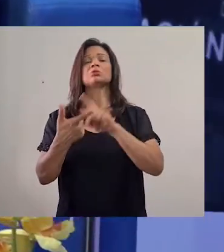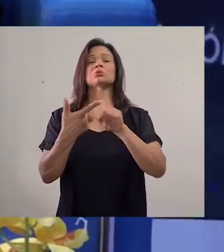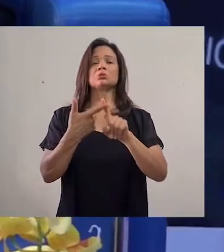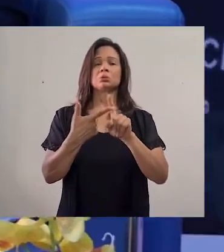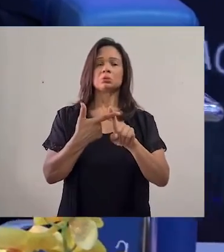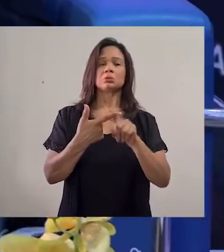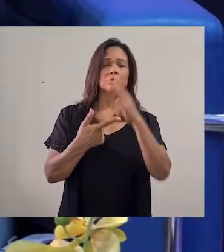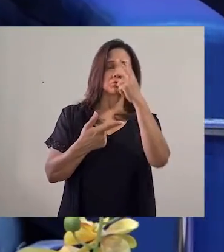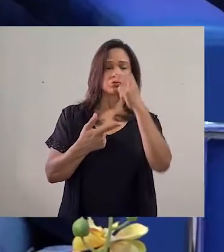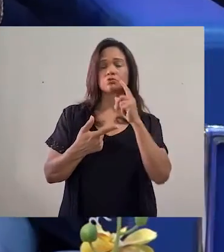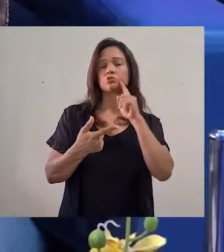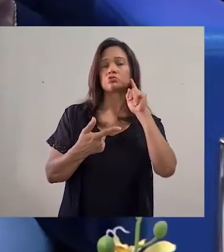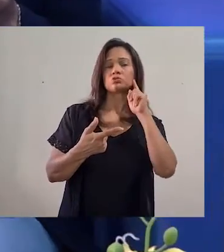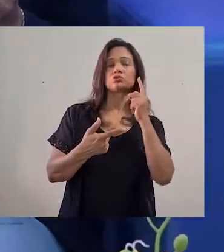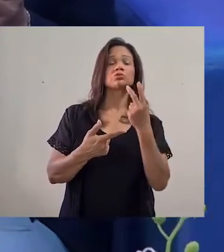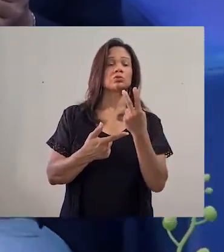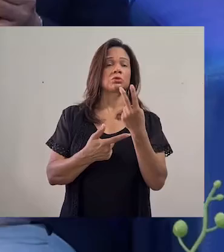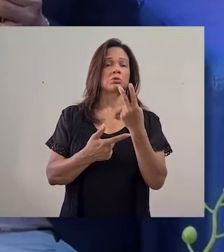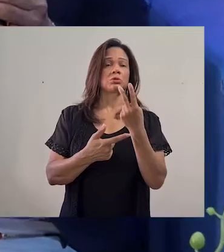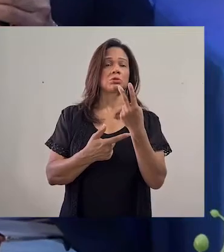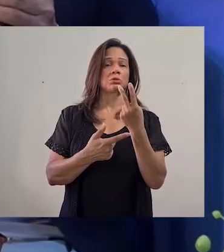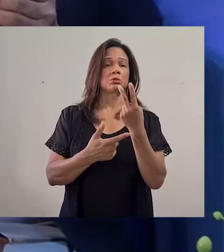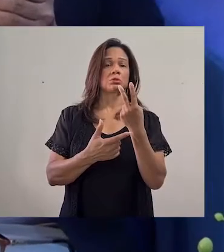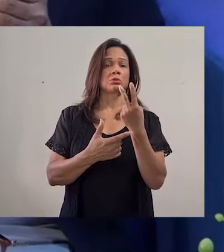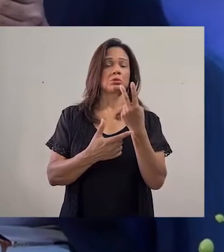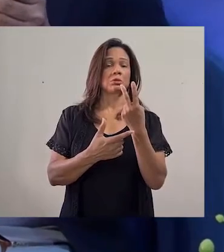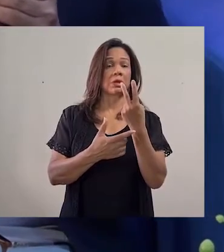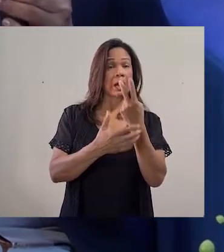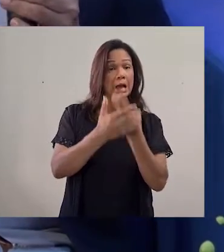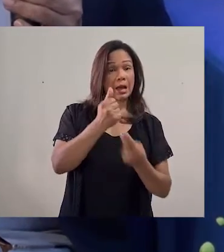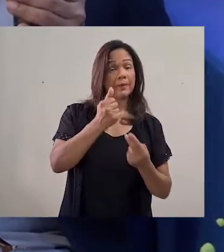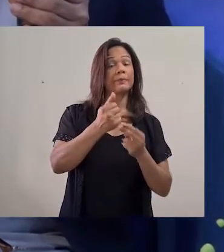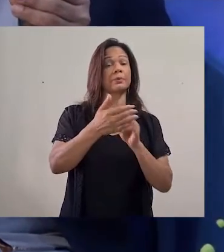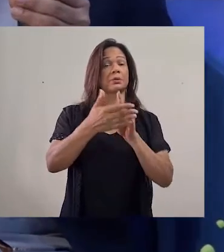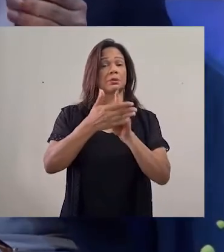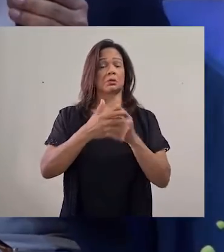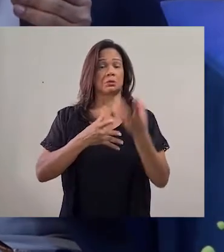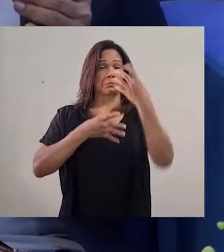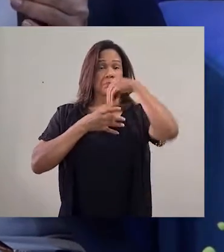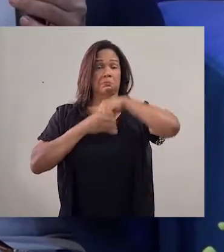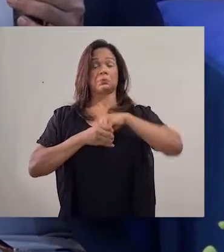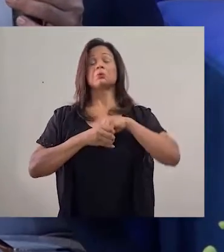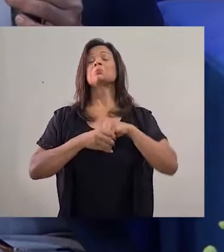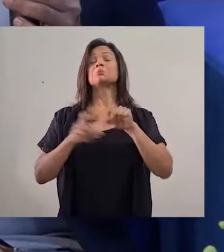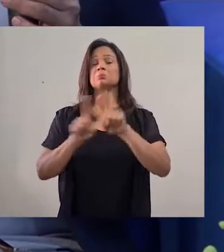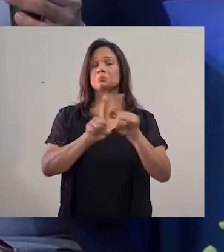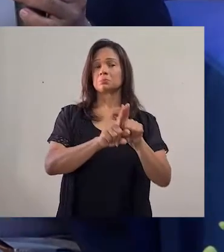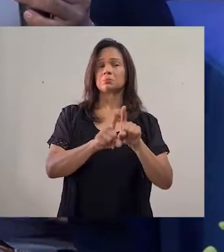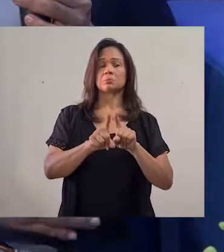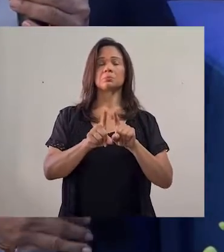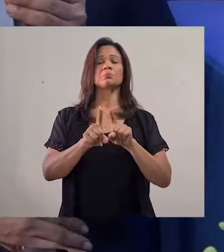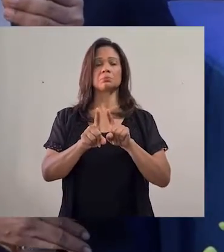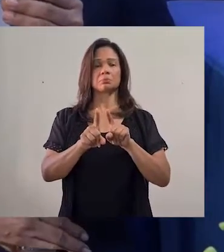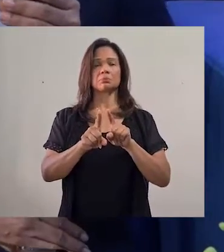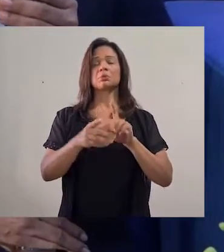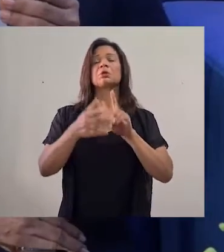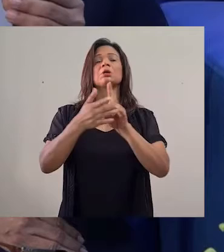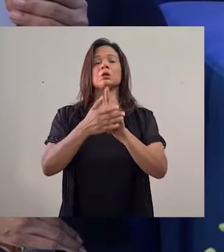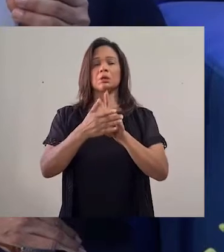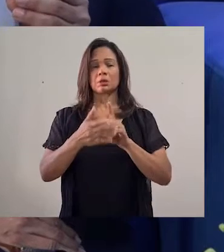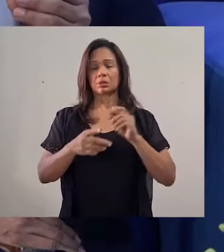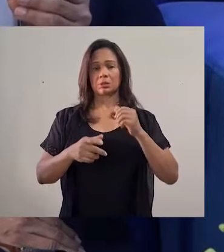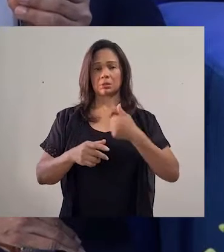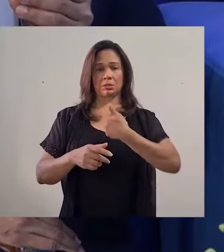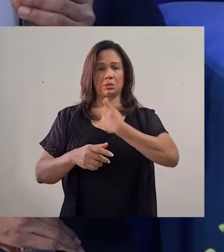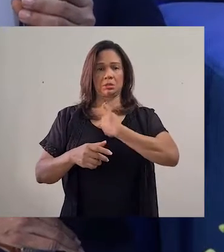discapacidad visual, también sordoceguera, donde ambas están incluidas en una sola persona. También tenemos la